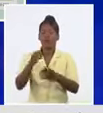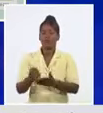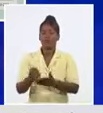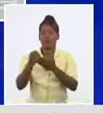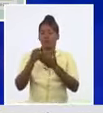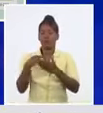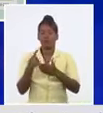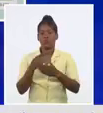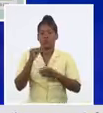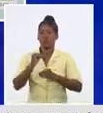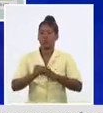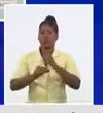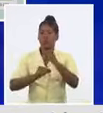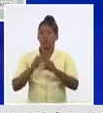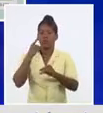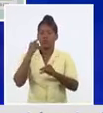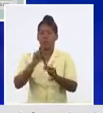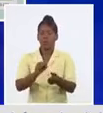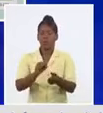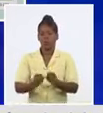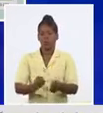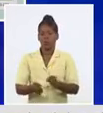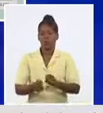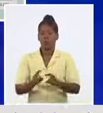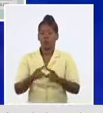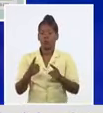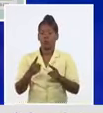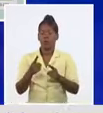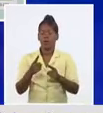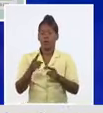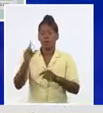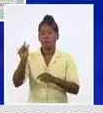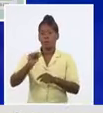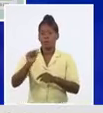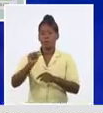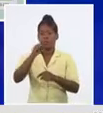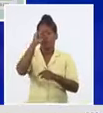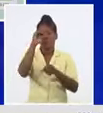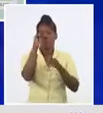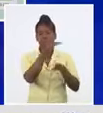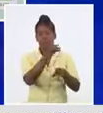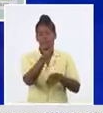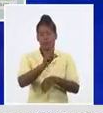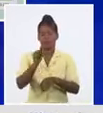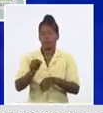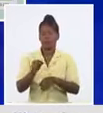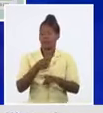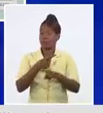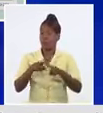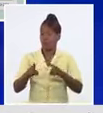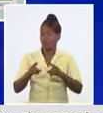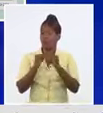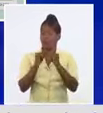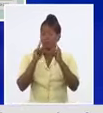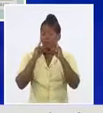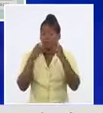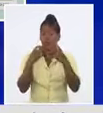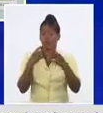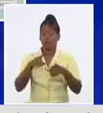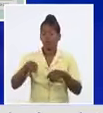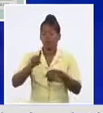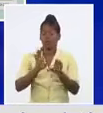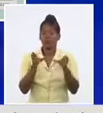teniendo menos casos ingresados diariamente y se produce esto. Y por otro lado, como siempre digo, el número